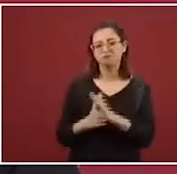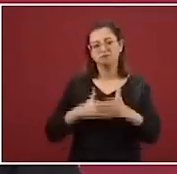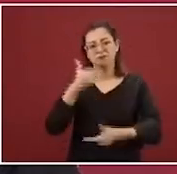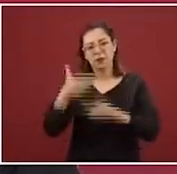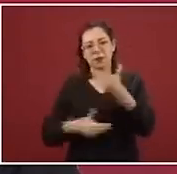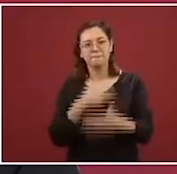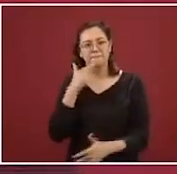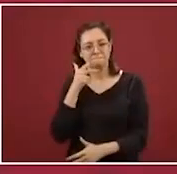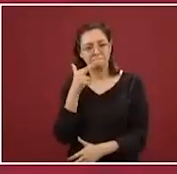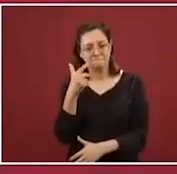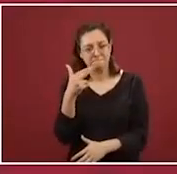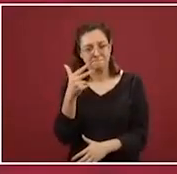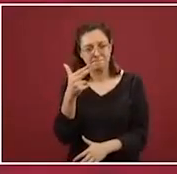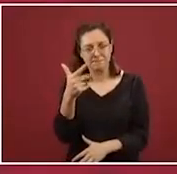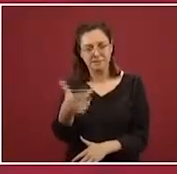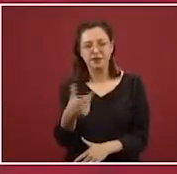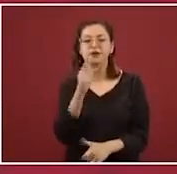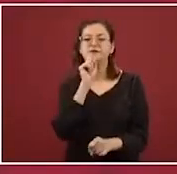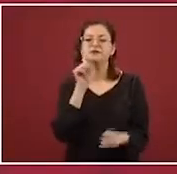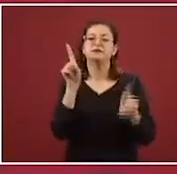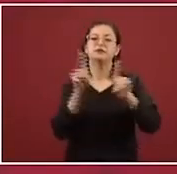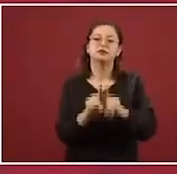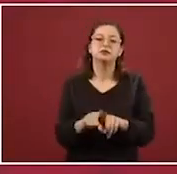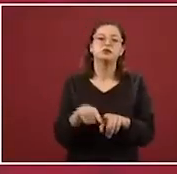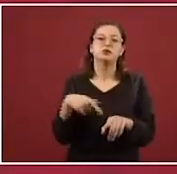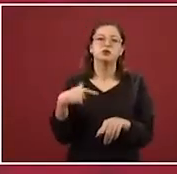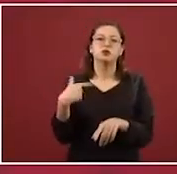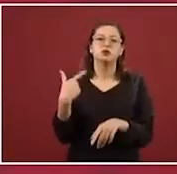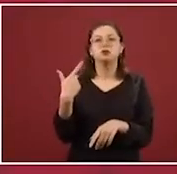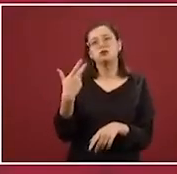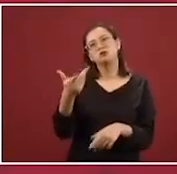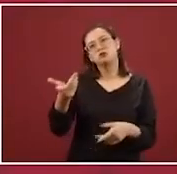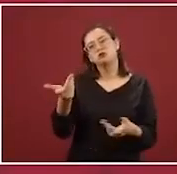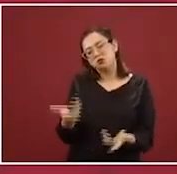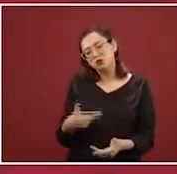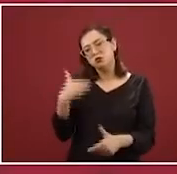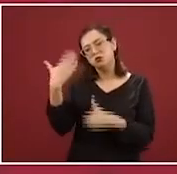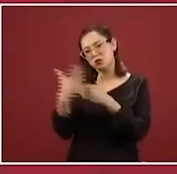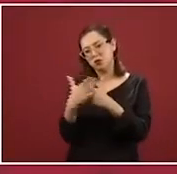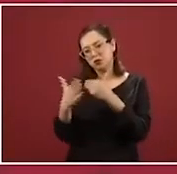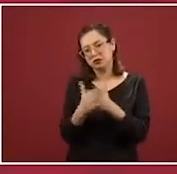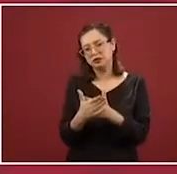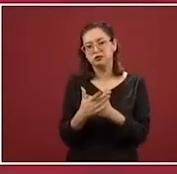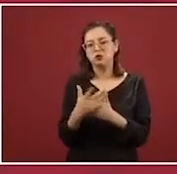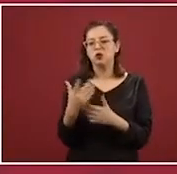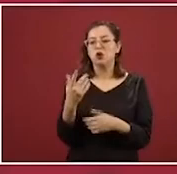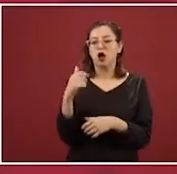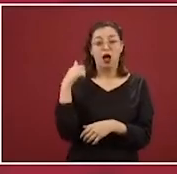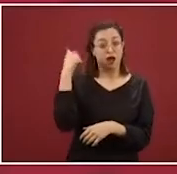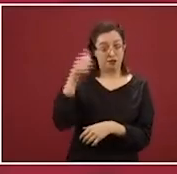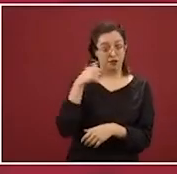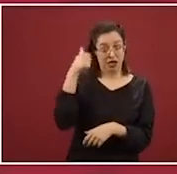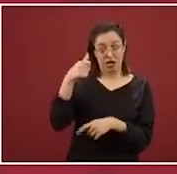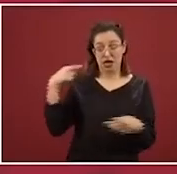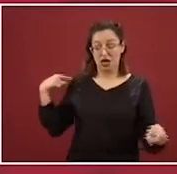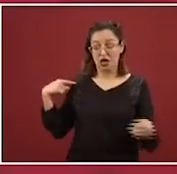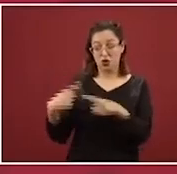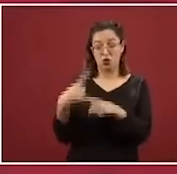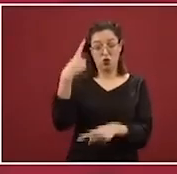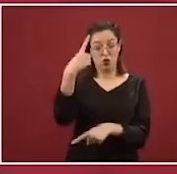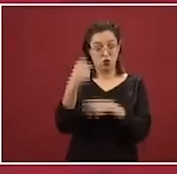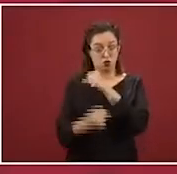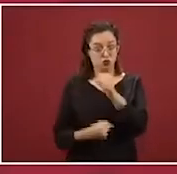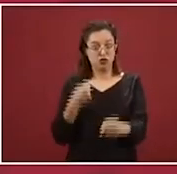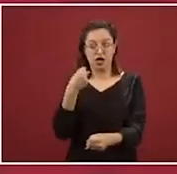tener todavía mejoras más de fondo para el mes de abril, que se cumple el primer año de este servicio,